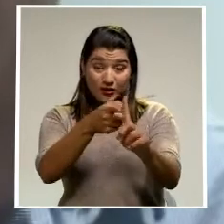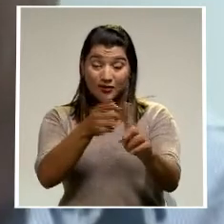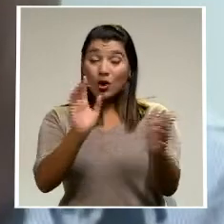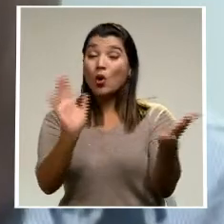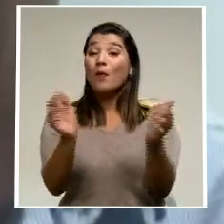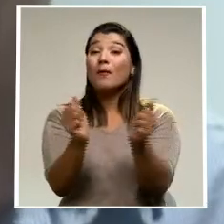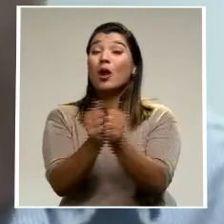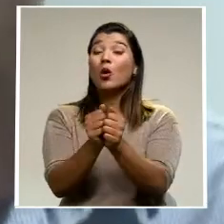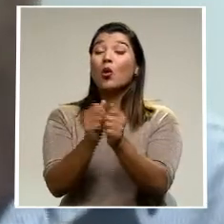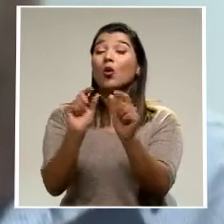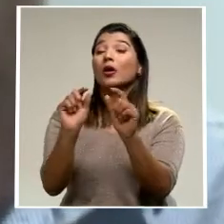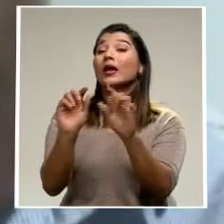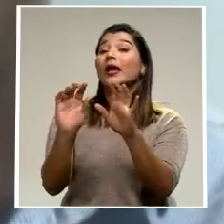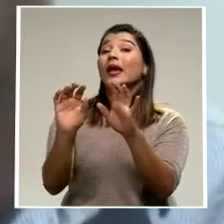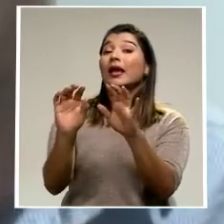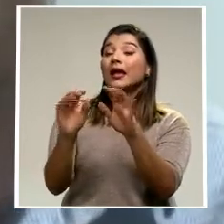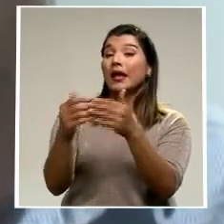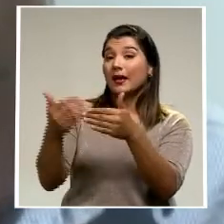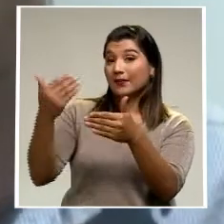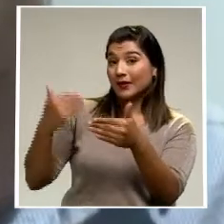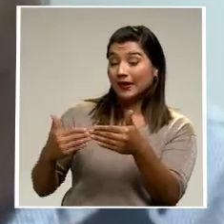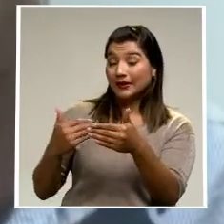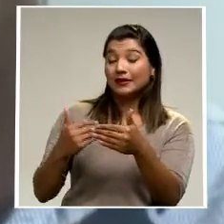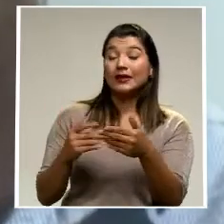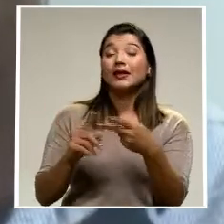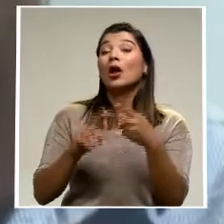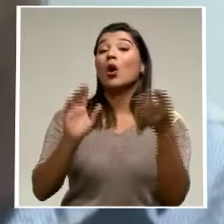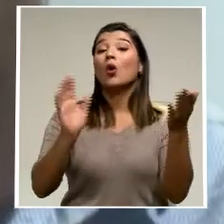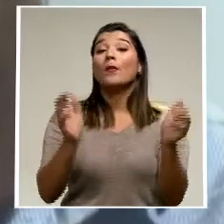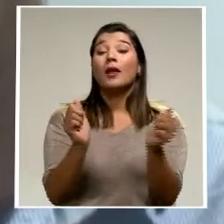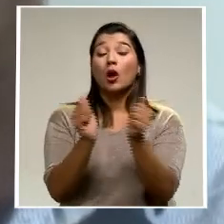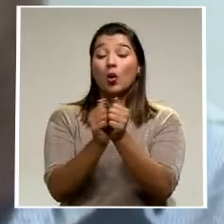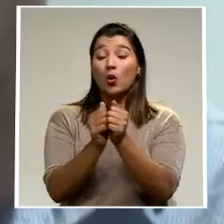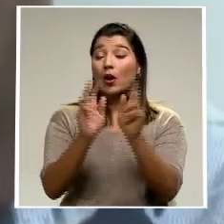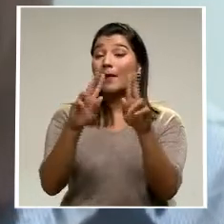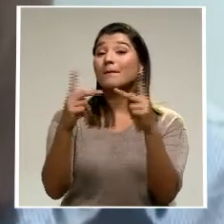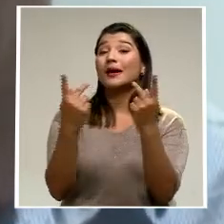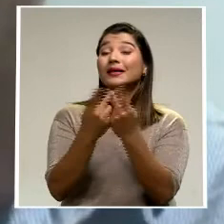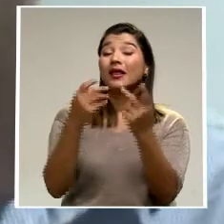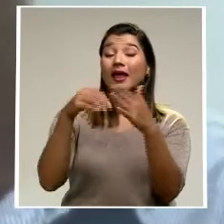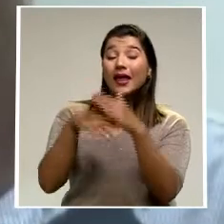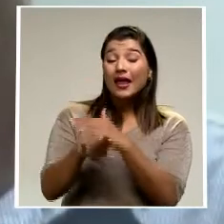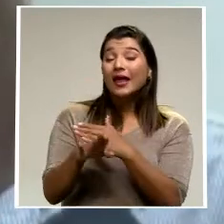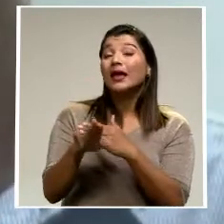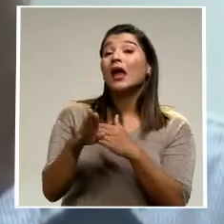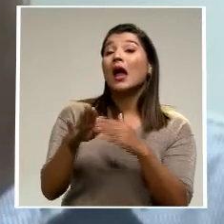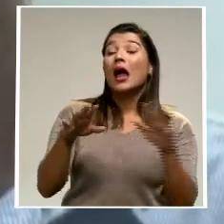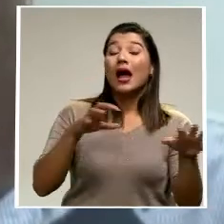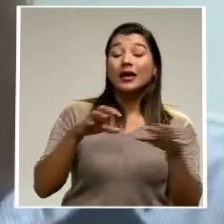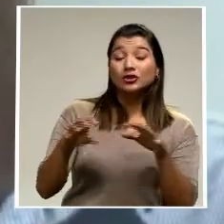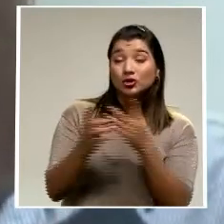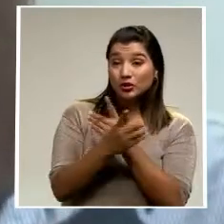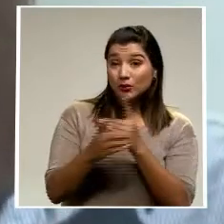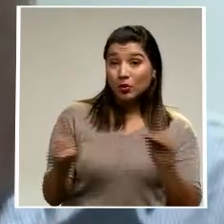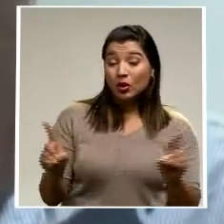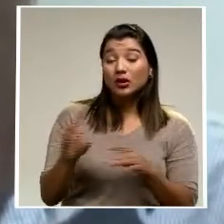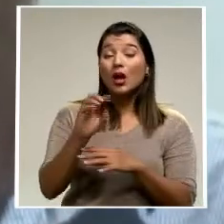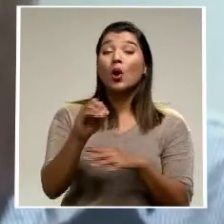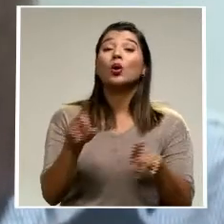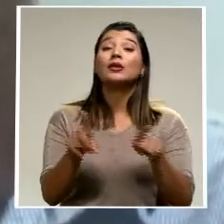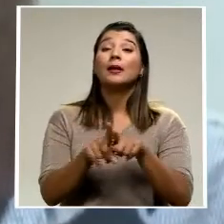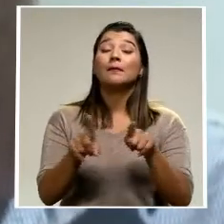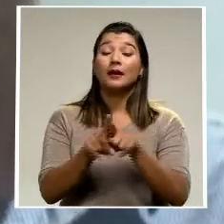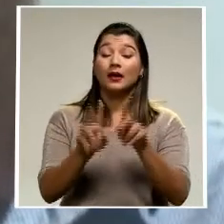Social Cristiana, de lo que ha estado el Partido Acción Demócrata, de lo que ha estado el Partido